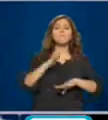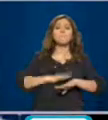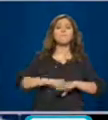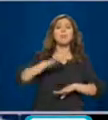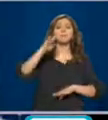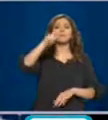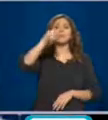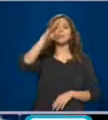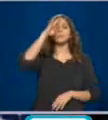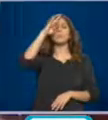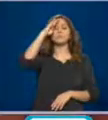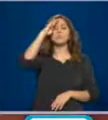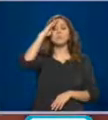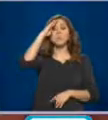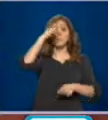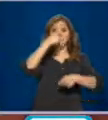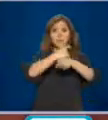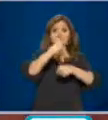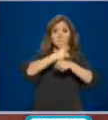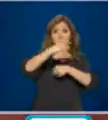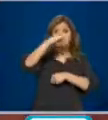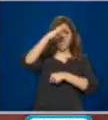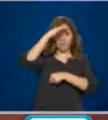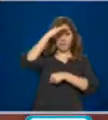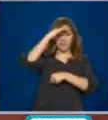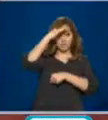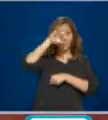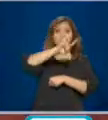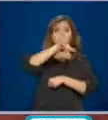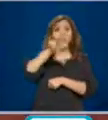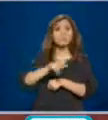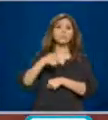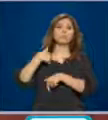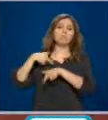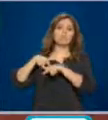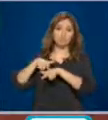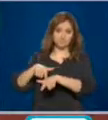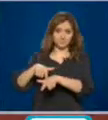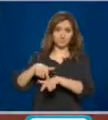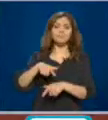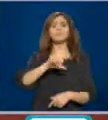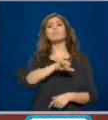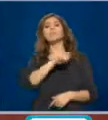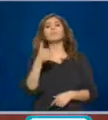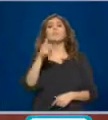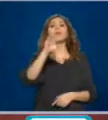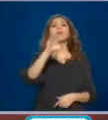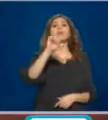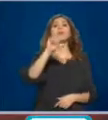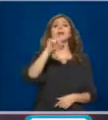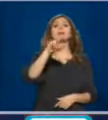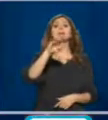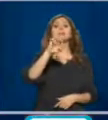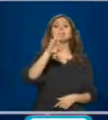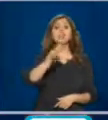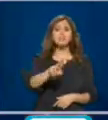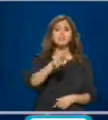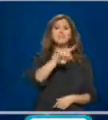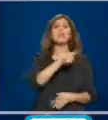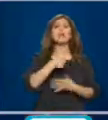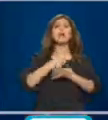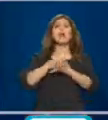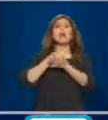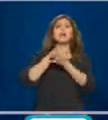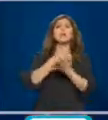frase pienso, luego existo. Claro. ¿Sí? Cáncer, nuestros amigos de Cáncer, te ayuda a